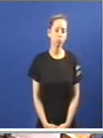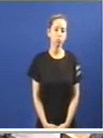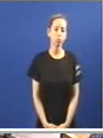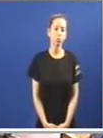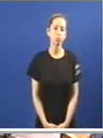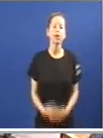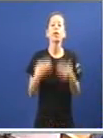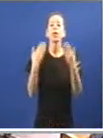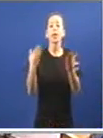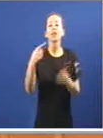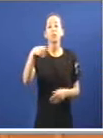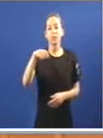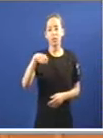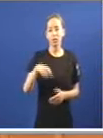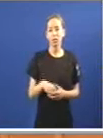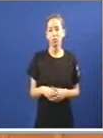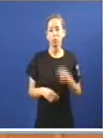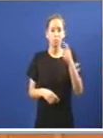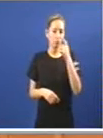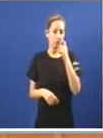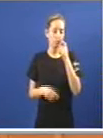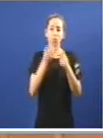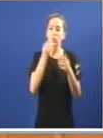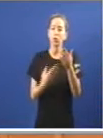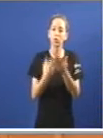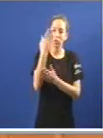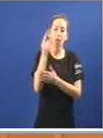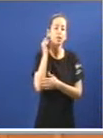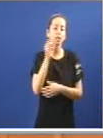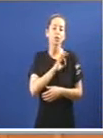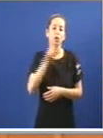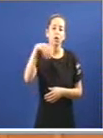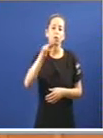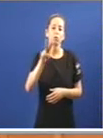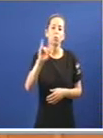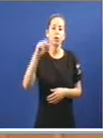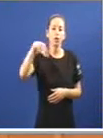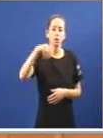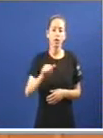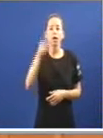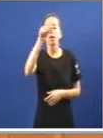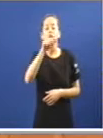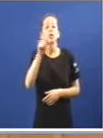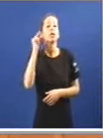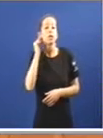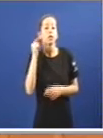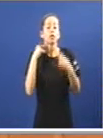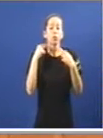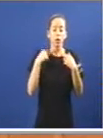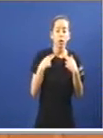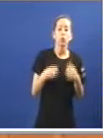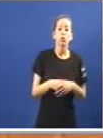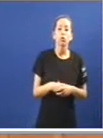gracias presidente podía señor almuíña señores diputados y diputadas o